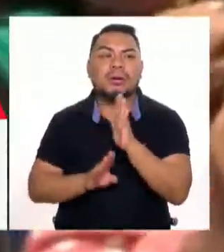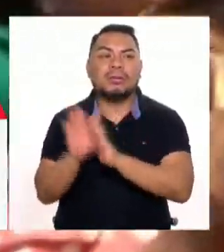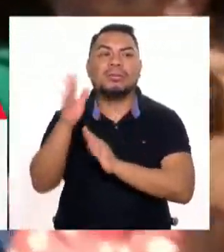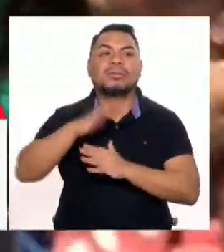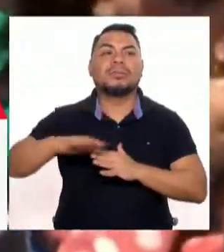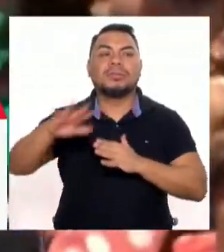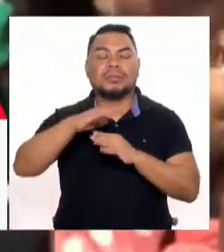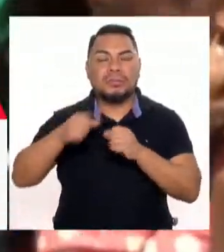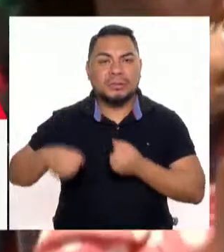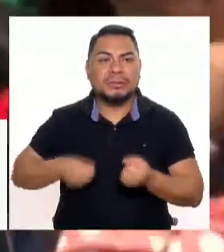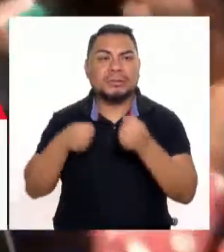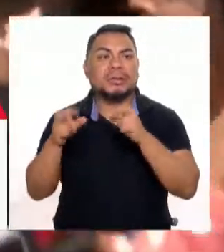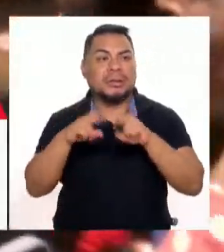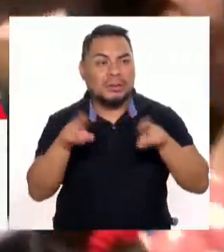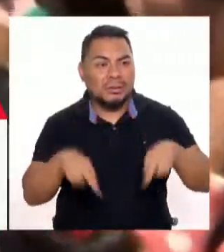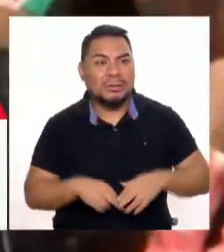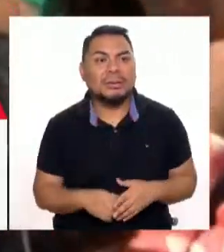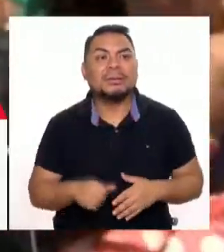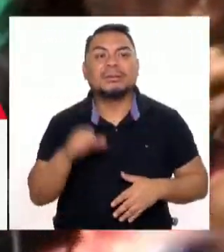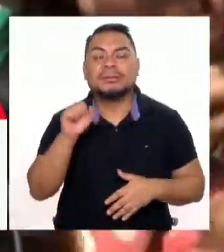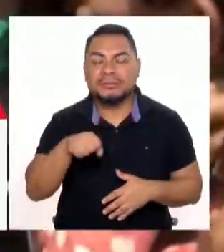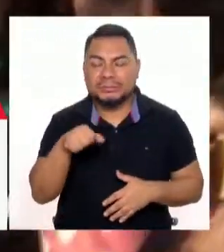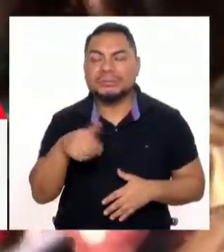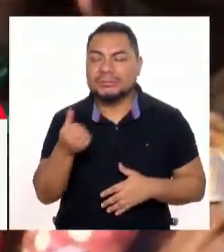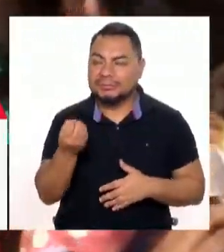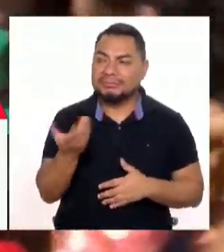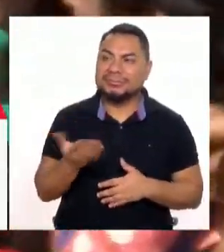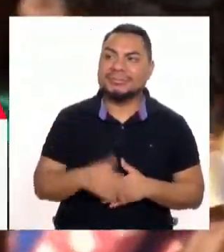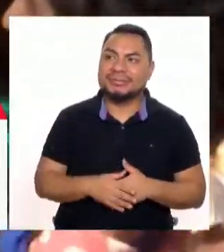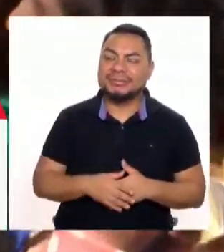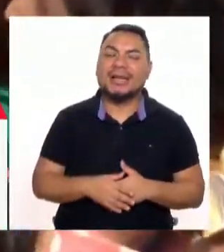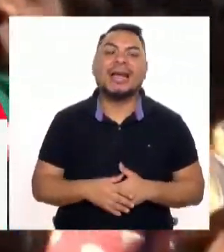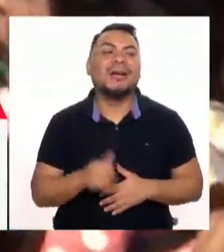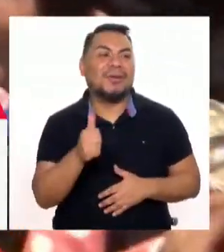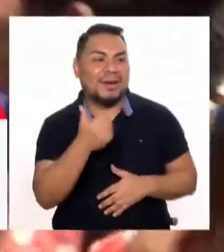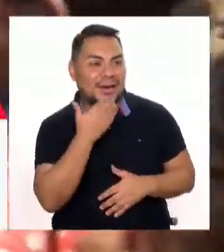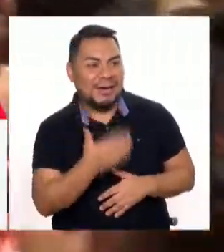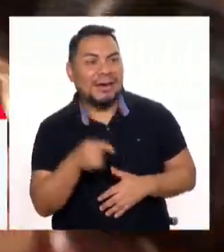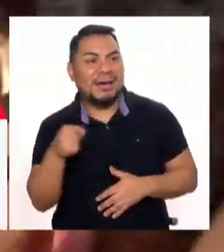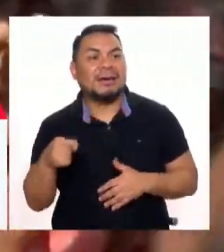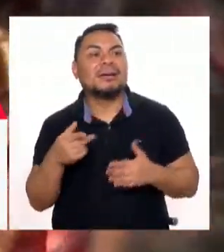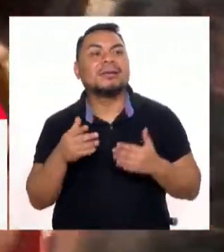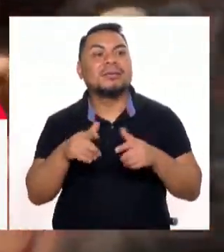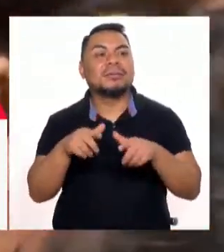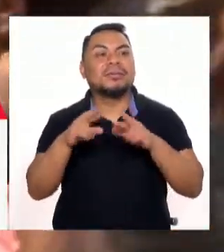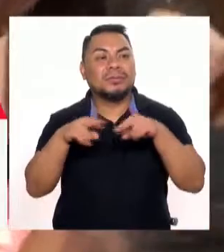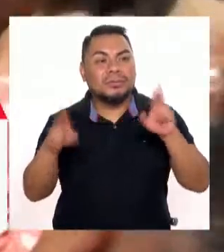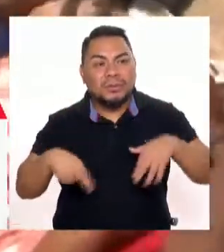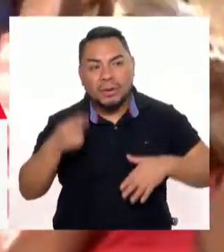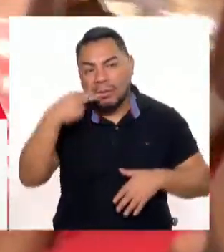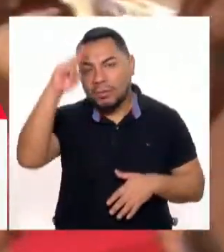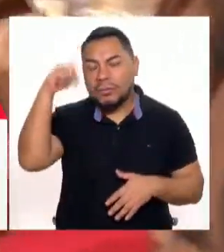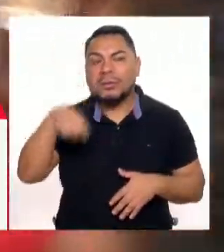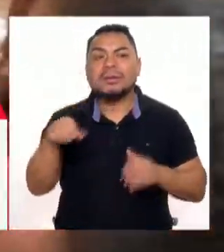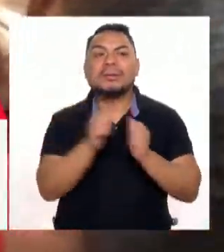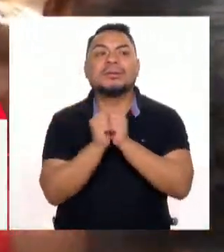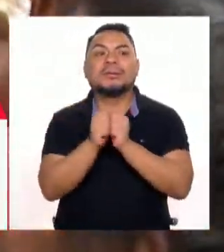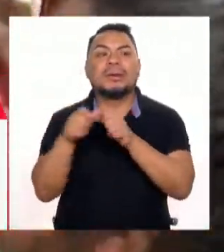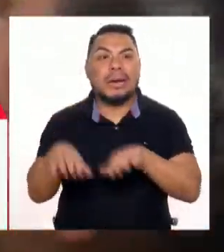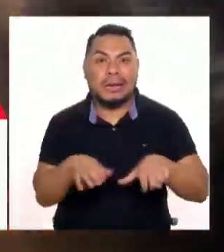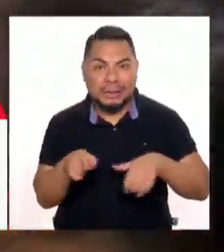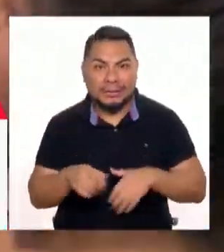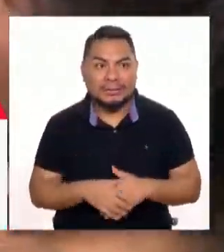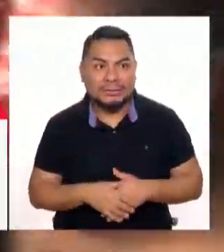productivo de la región y también del país hasta congresista Merino usted de la región huánuco También acompañando en esta actividad